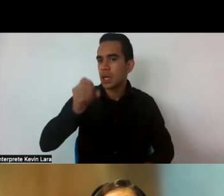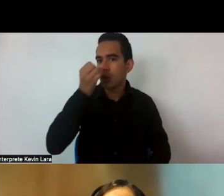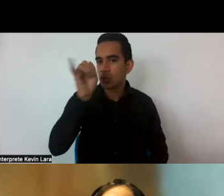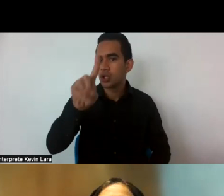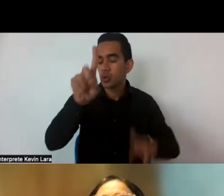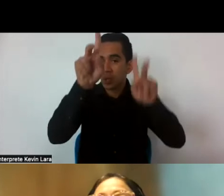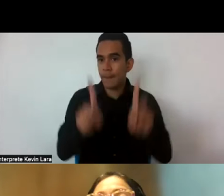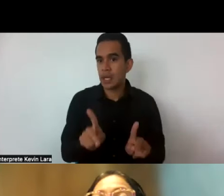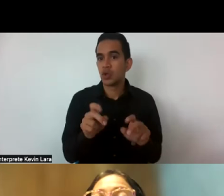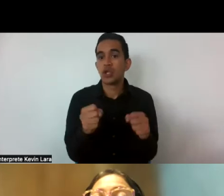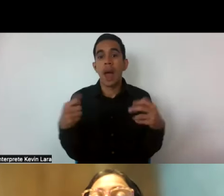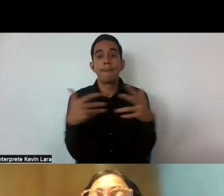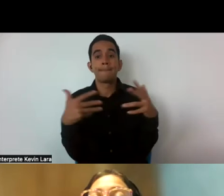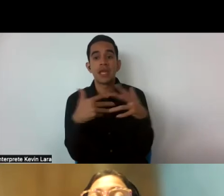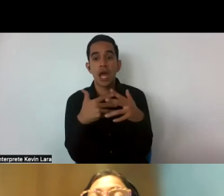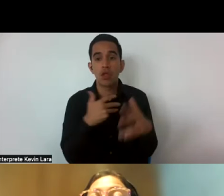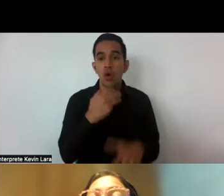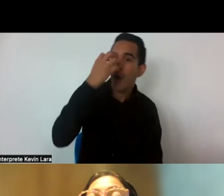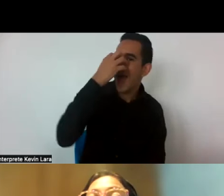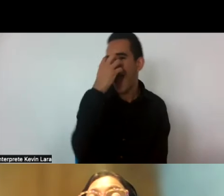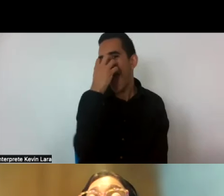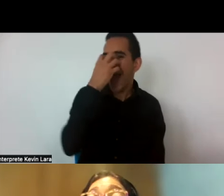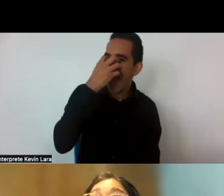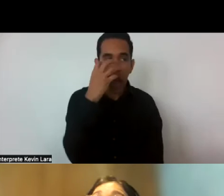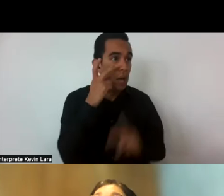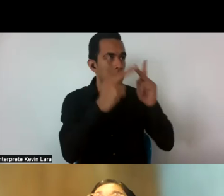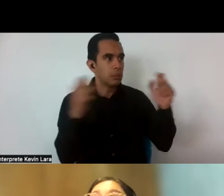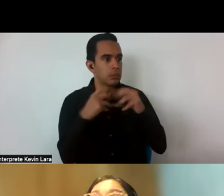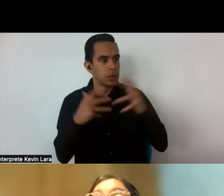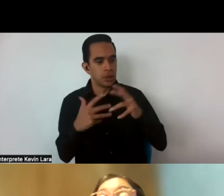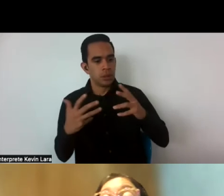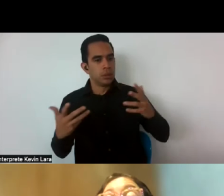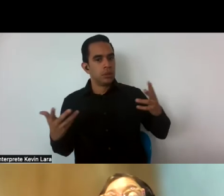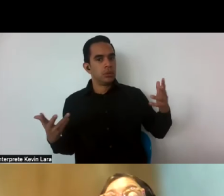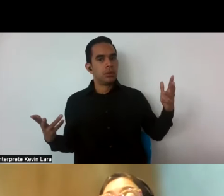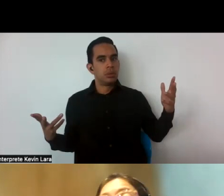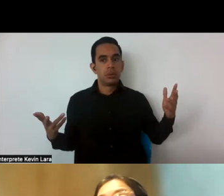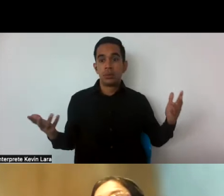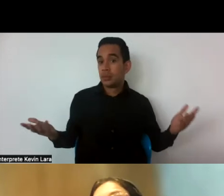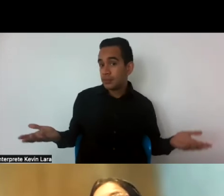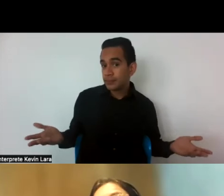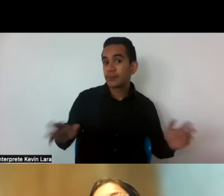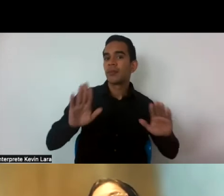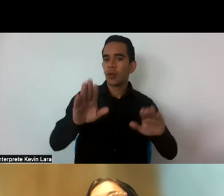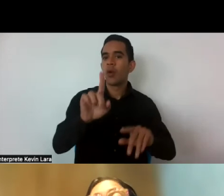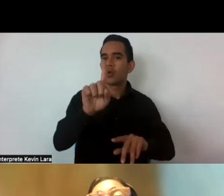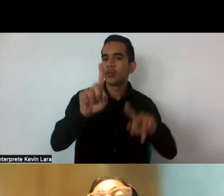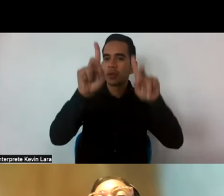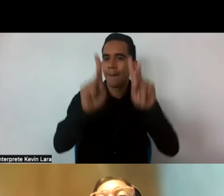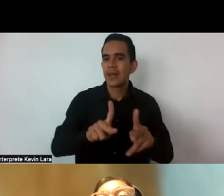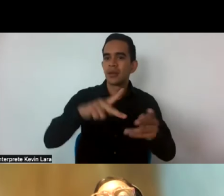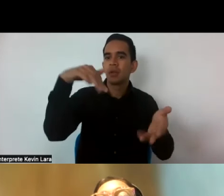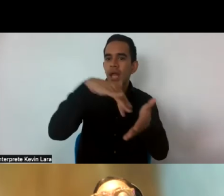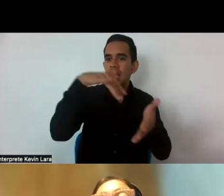¿O qué pudiese sentir una persona que se dedica a estudiar a los reptiles y a